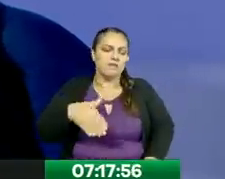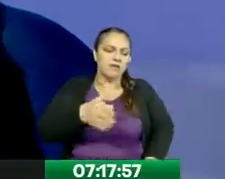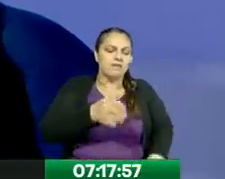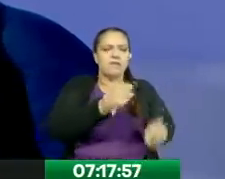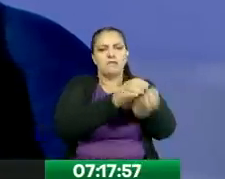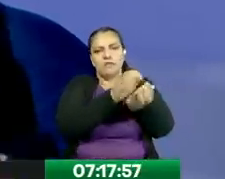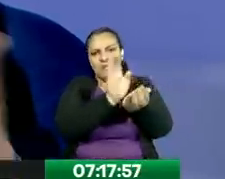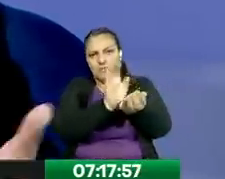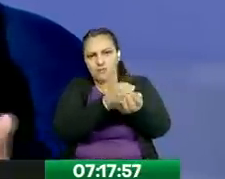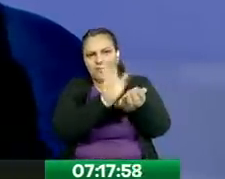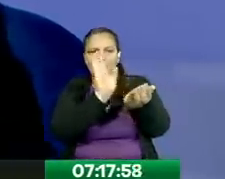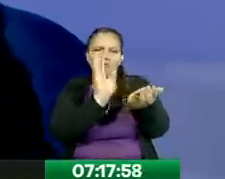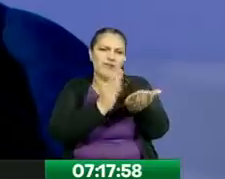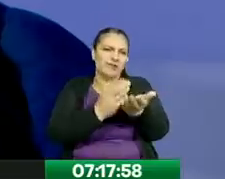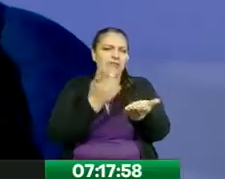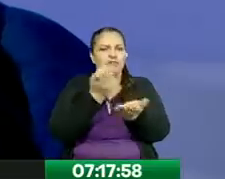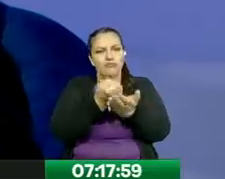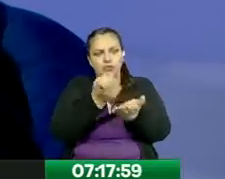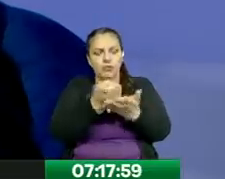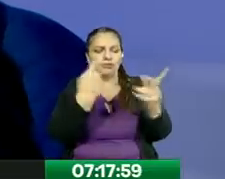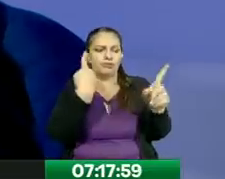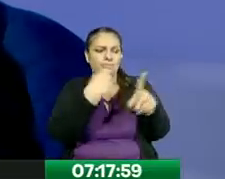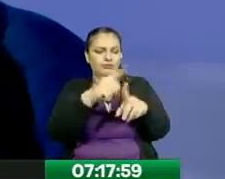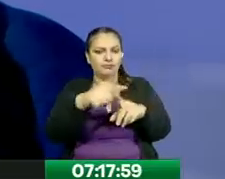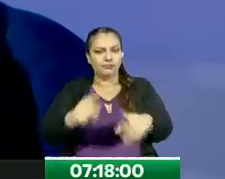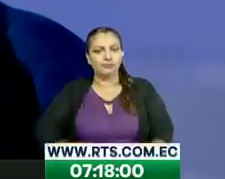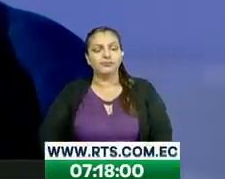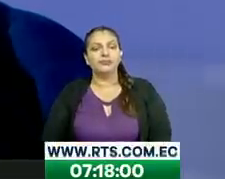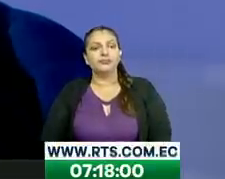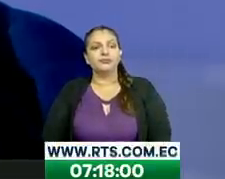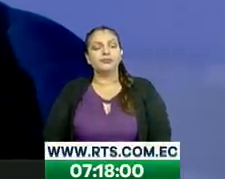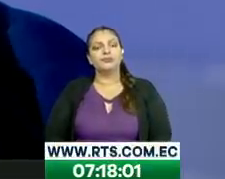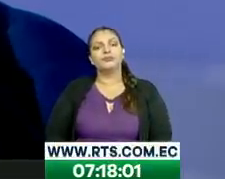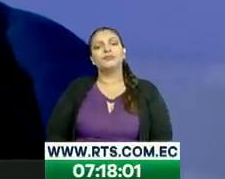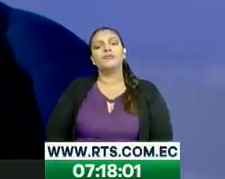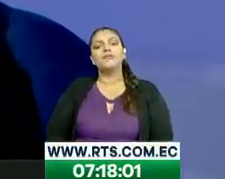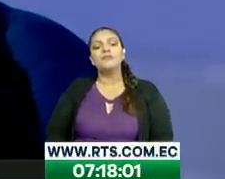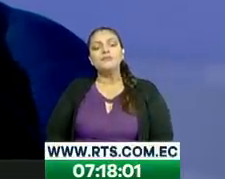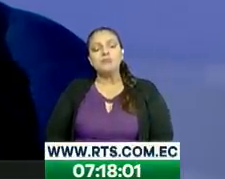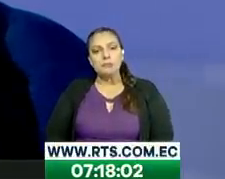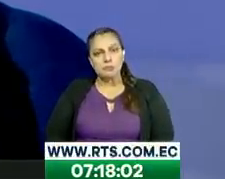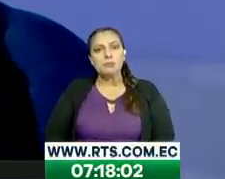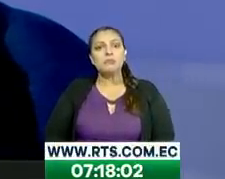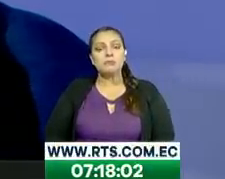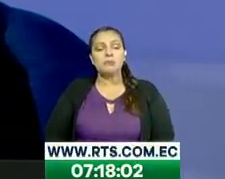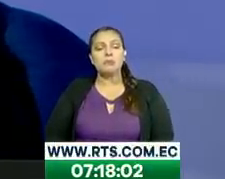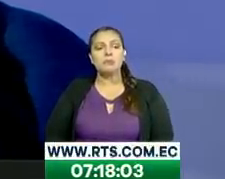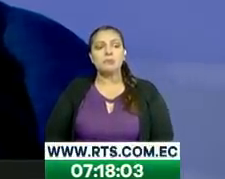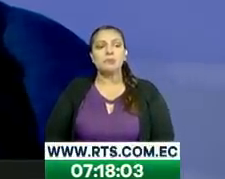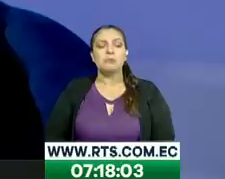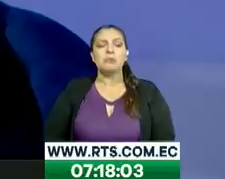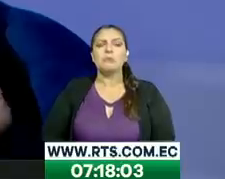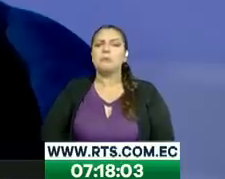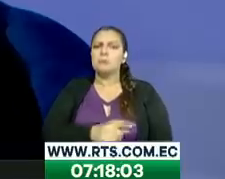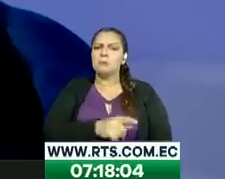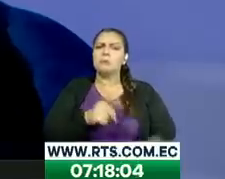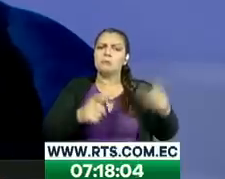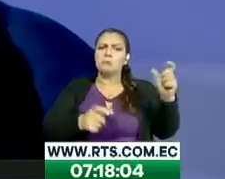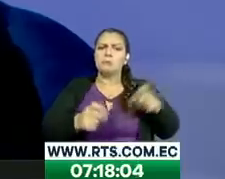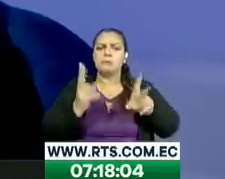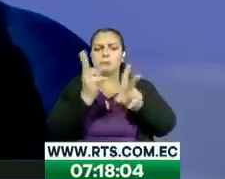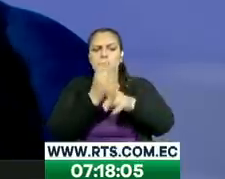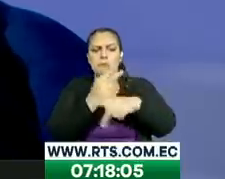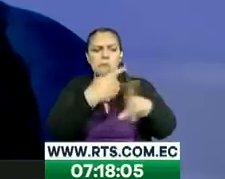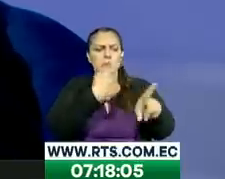del sector para promover sus productos en el festival gastronómico y de mariscos de balao pues ya algunas dos siguientes la